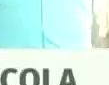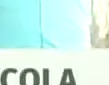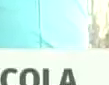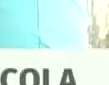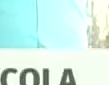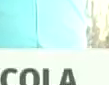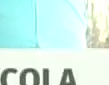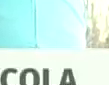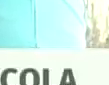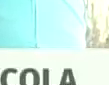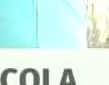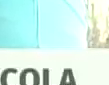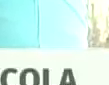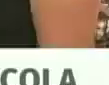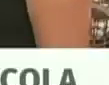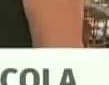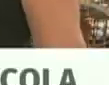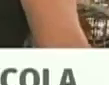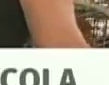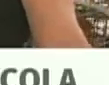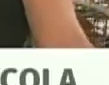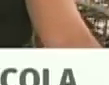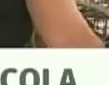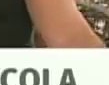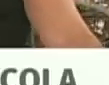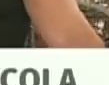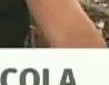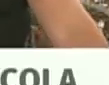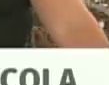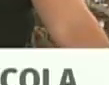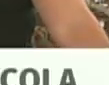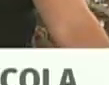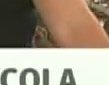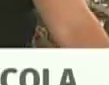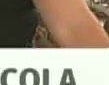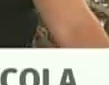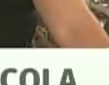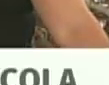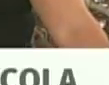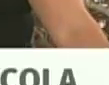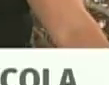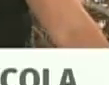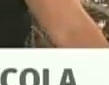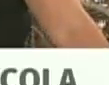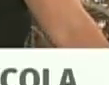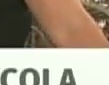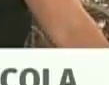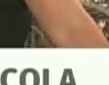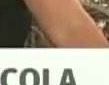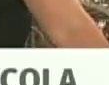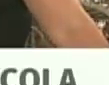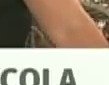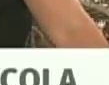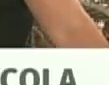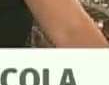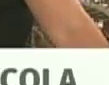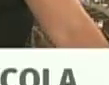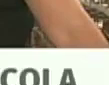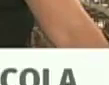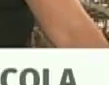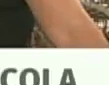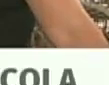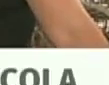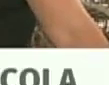bueno muy bien aplicando la ciencia y la tecnología para aumentar la producción de alimentos para nuestro pueblo